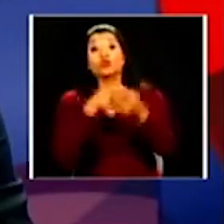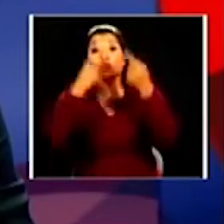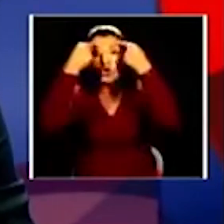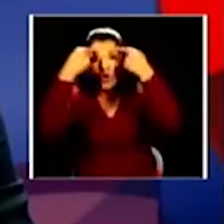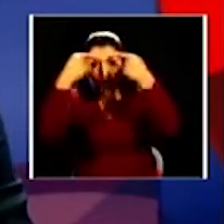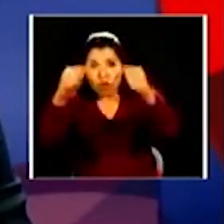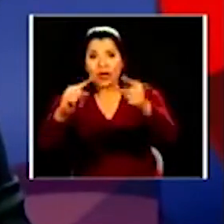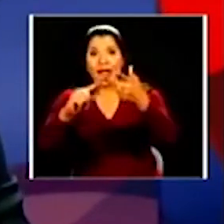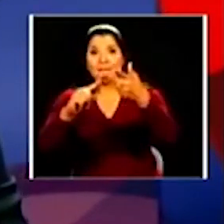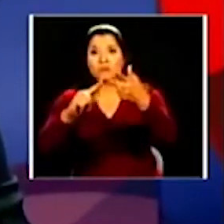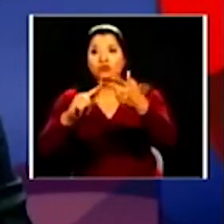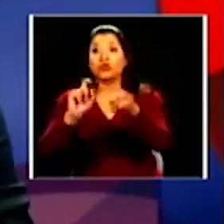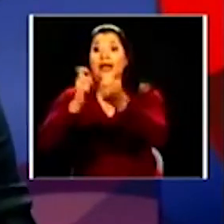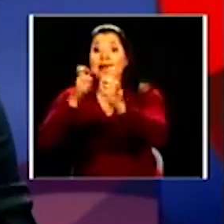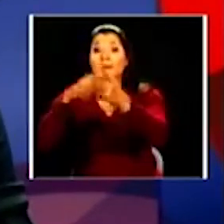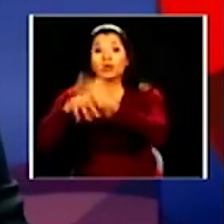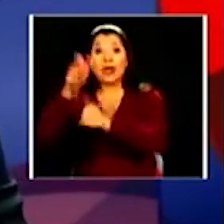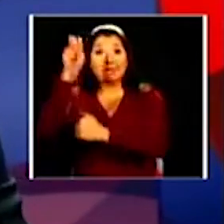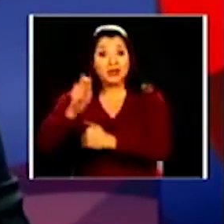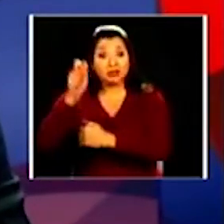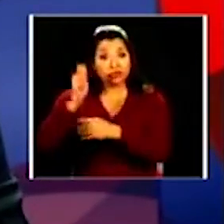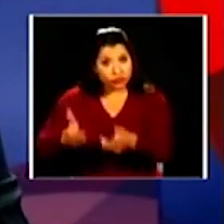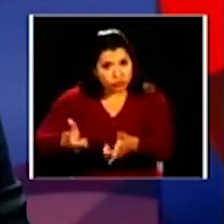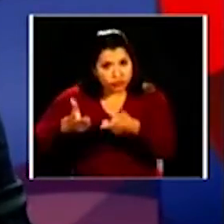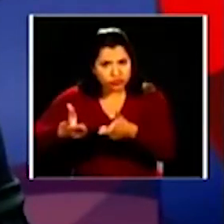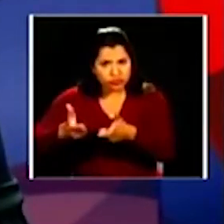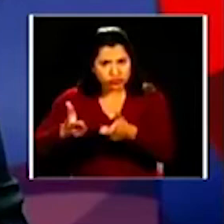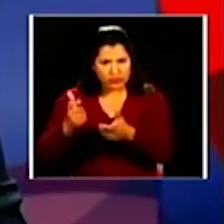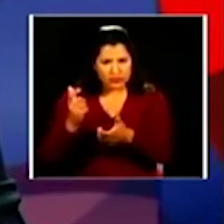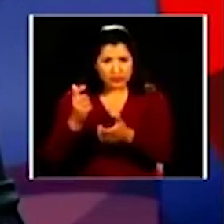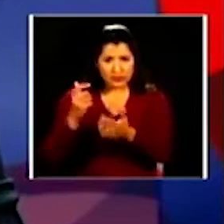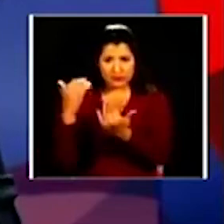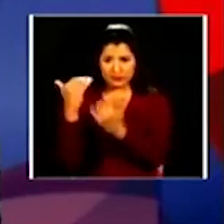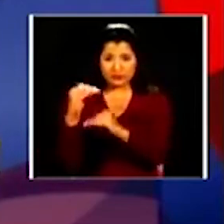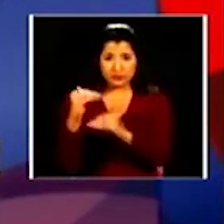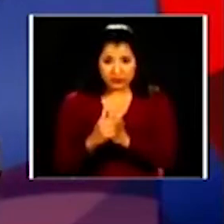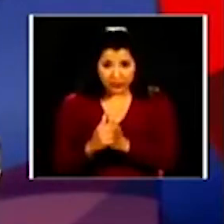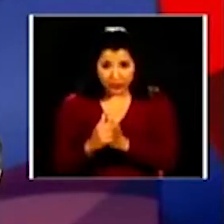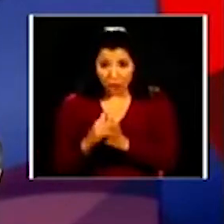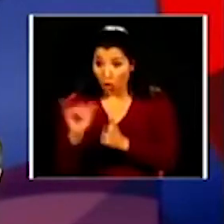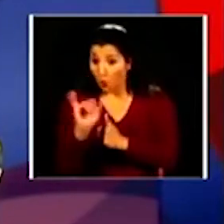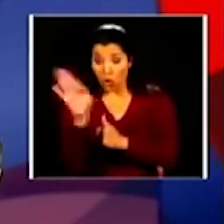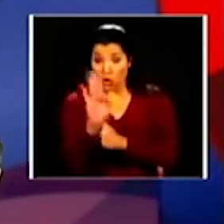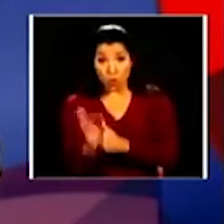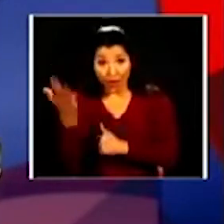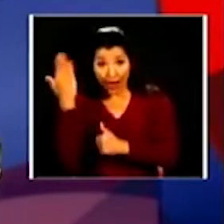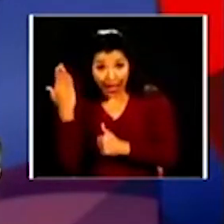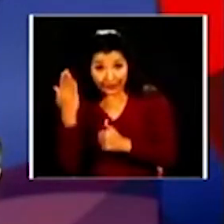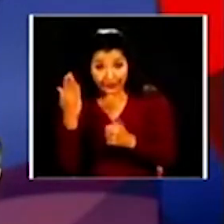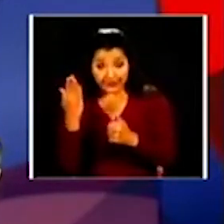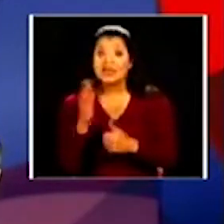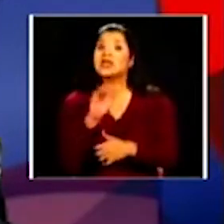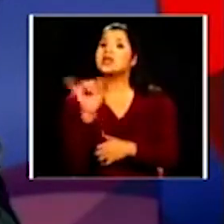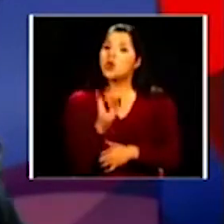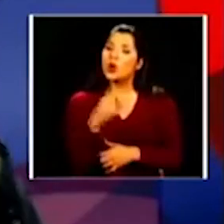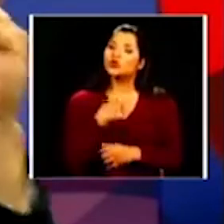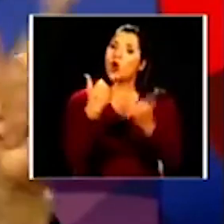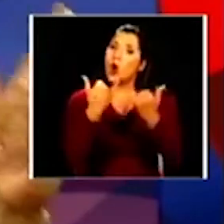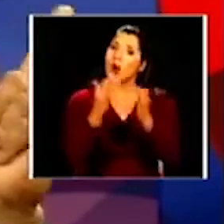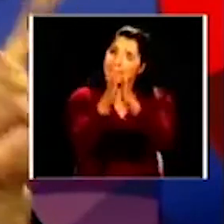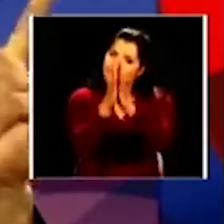las pensiones de lujo, recortándolas como no se había hecho antes. Así es que me despido, la oportunidad para